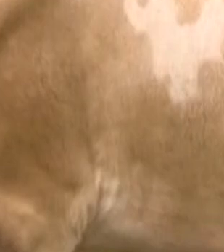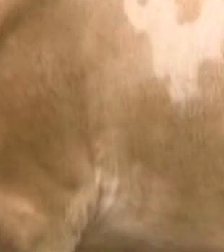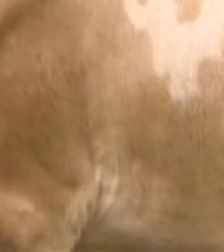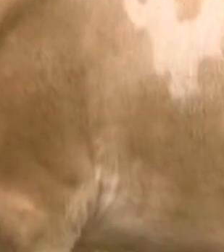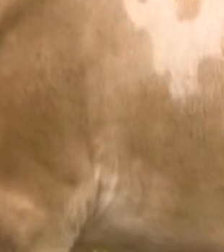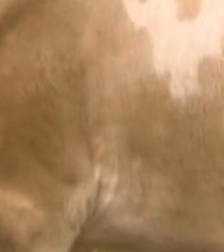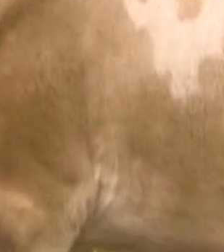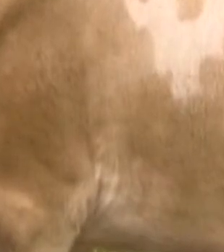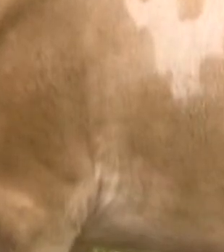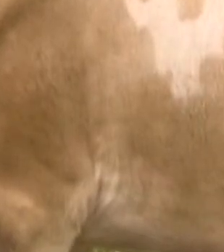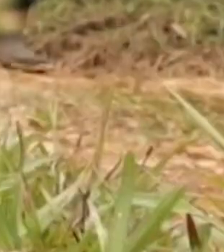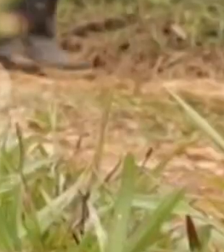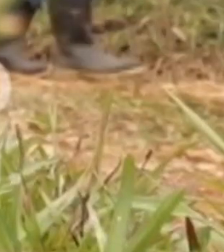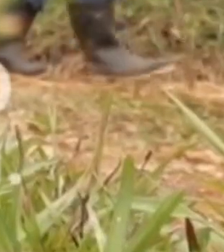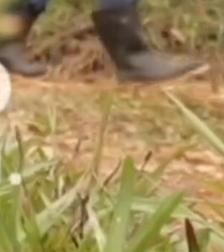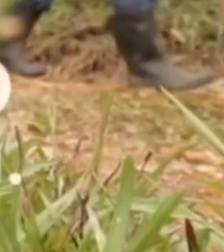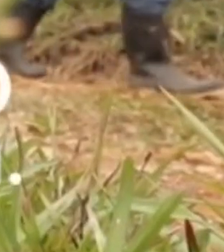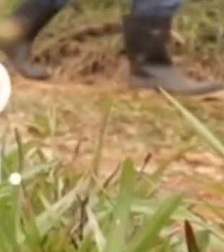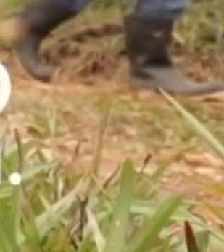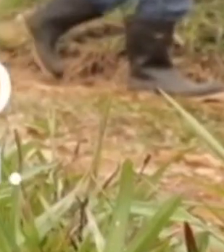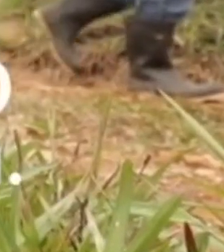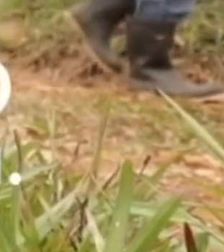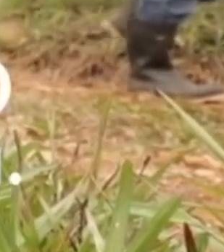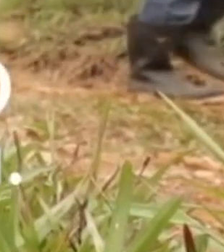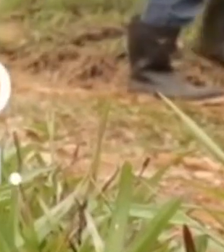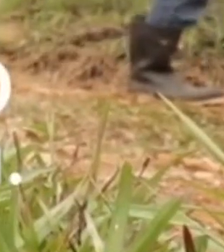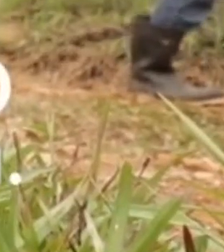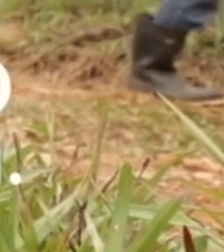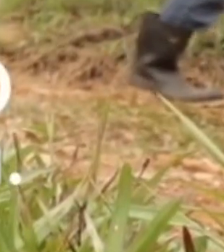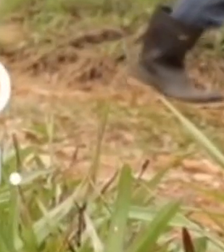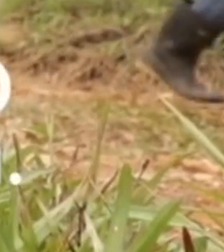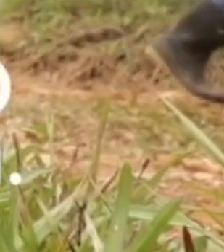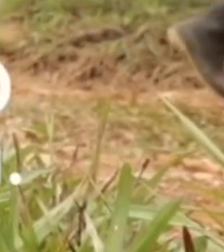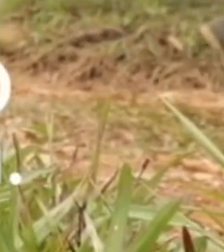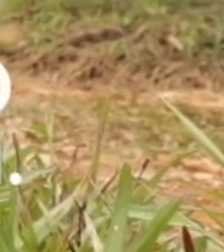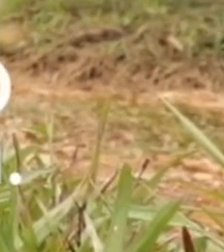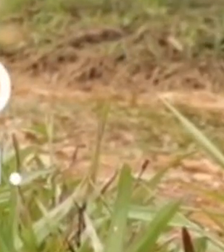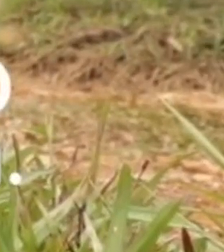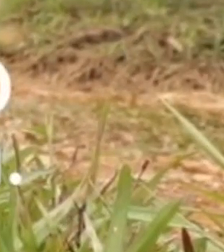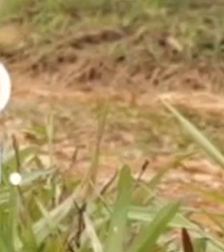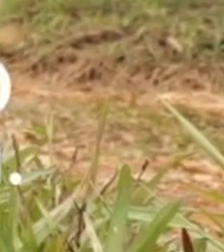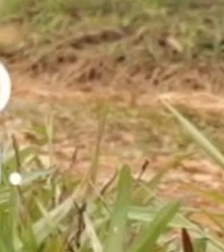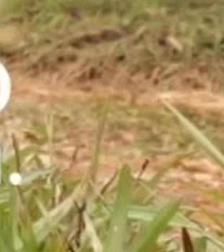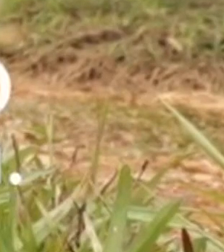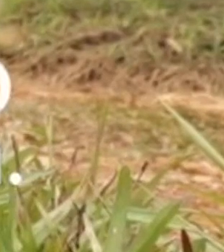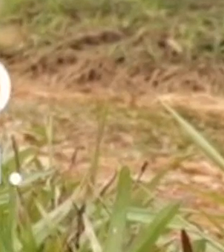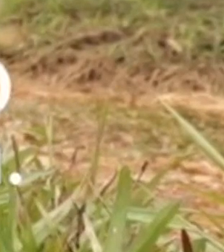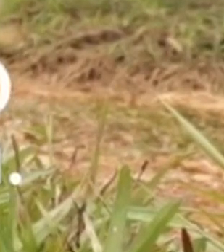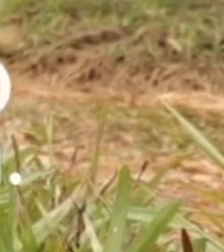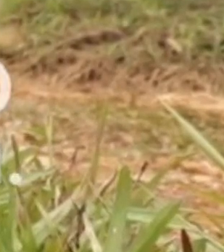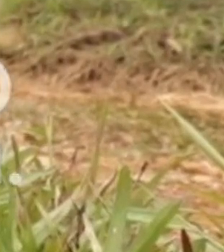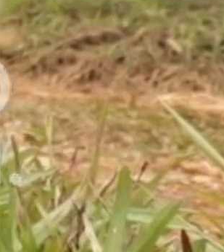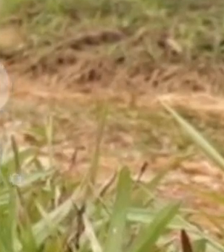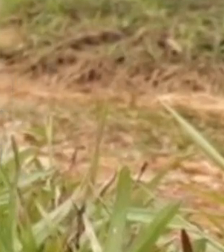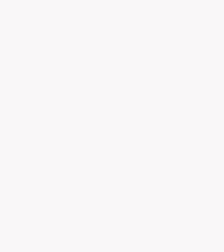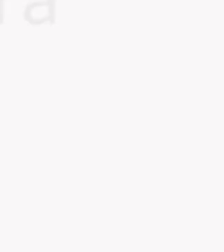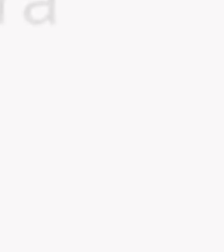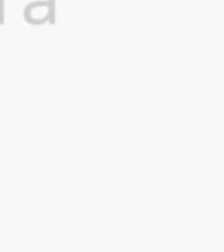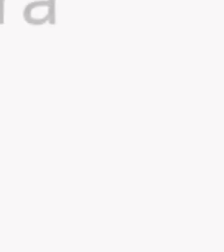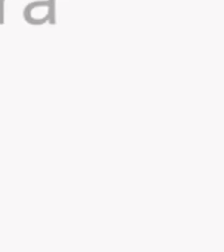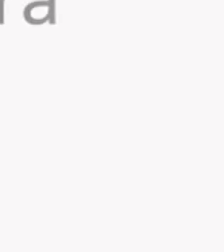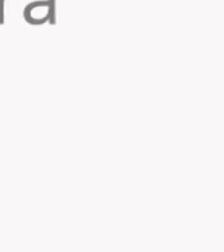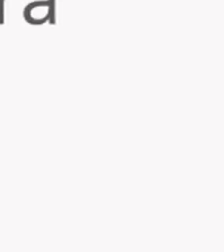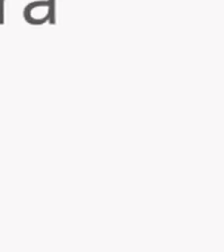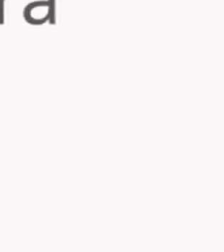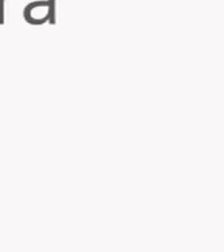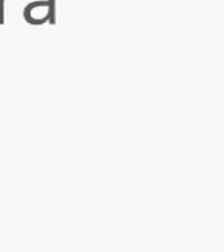manteado ahí, con el toldo. El domingo 3 de mayo a las 10 de la mañana y el martes 5 a las 10 de la noche.